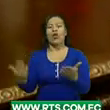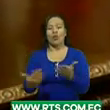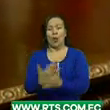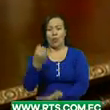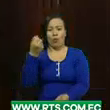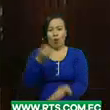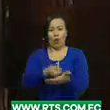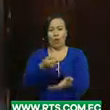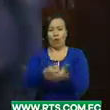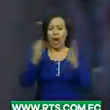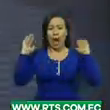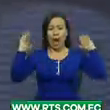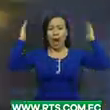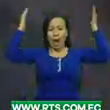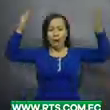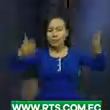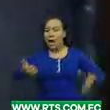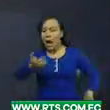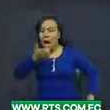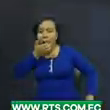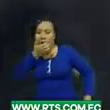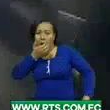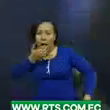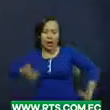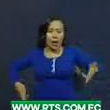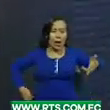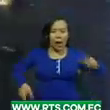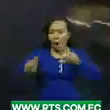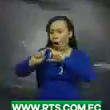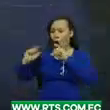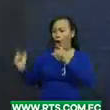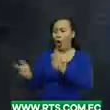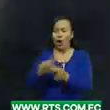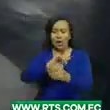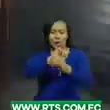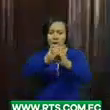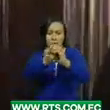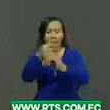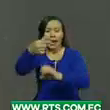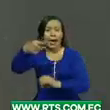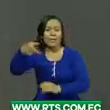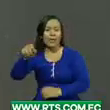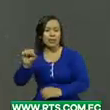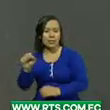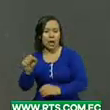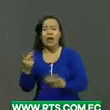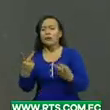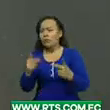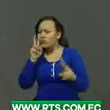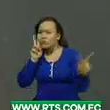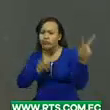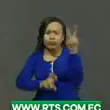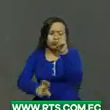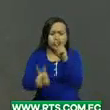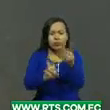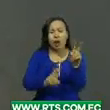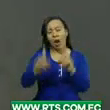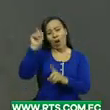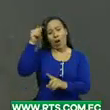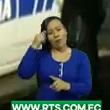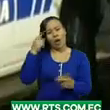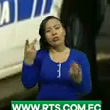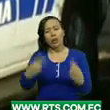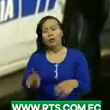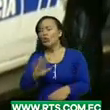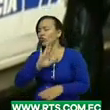4 x 2 equipadas con radios balizas logos y gps el gobierno mediante la policía nacional también estarán con sus vehículos